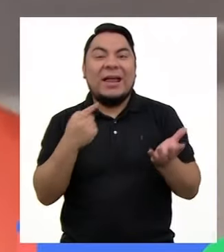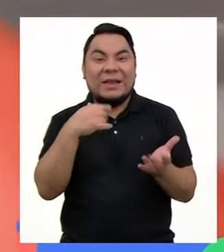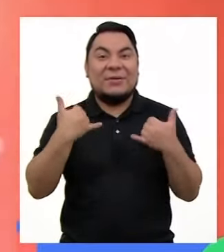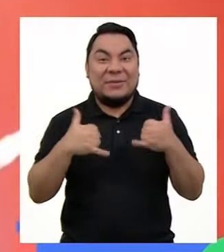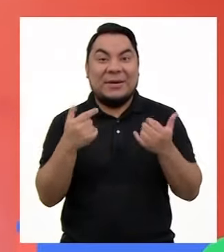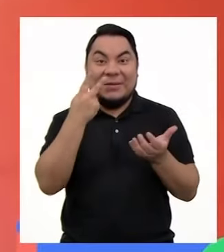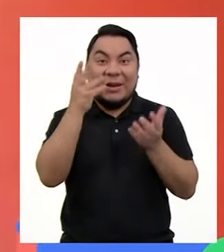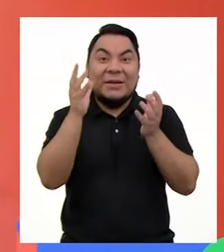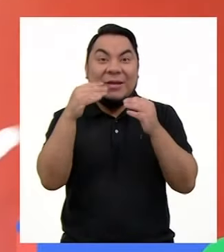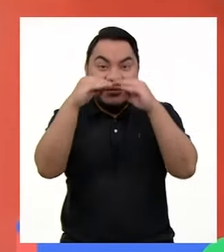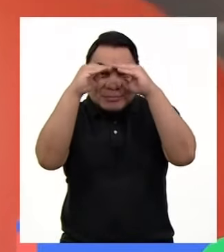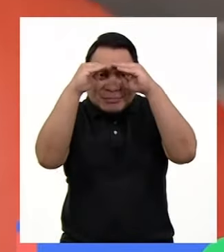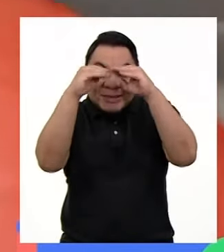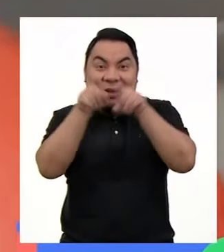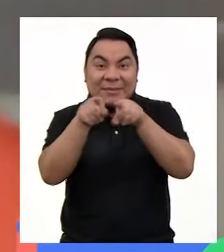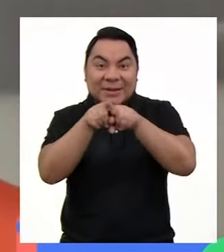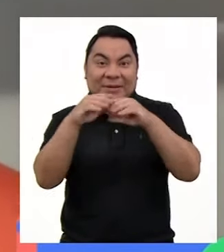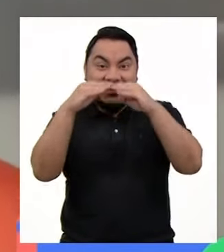mira.